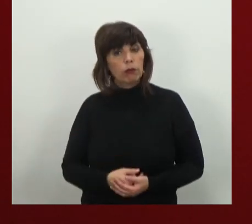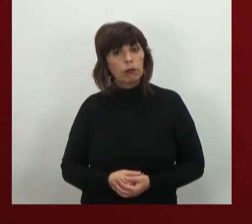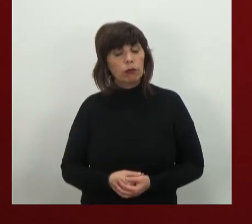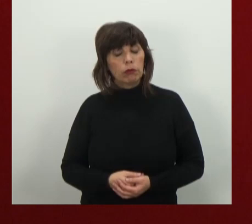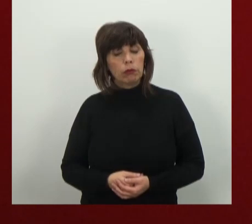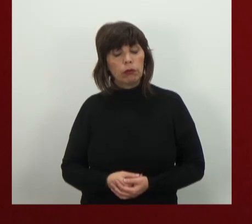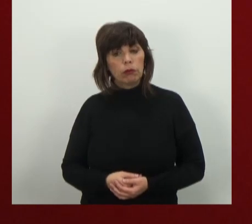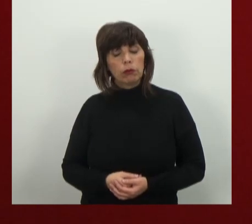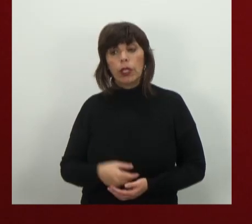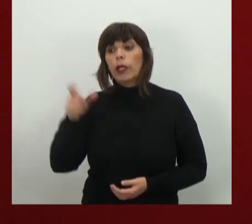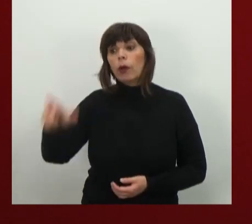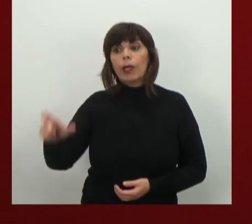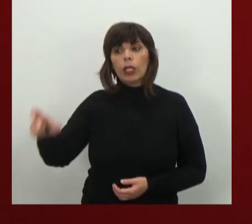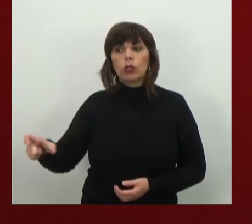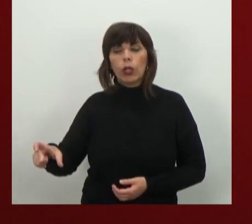alguien con calidad.